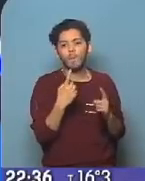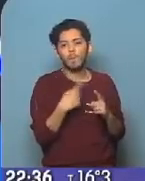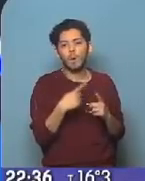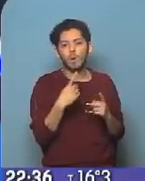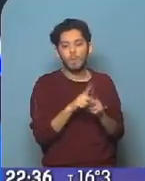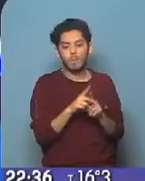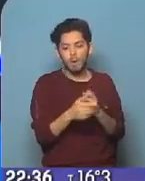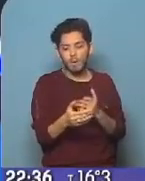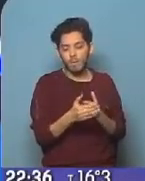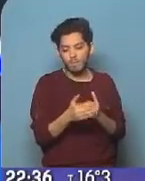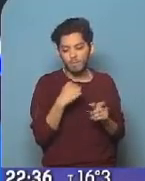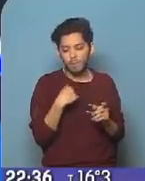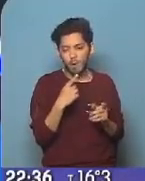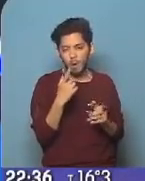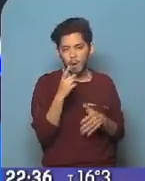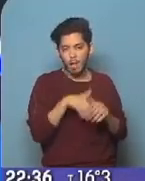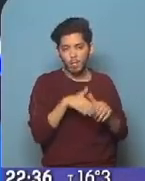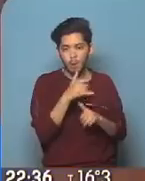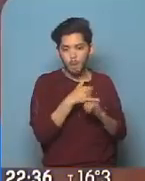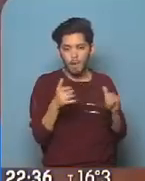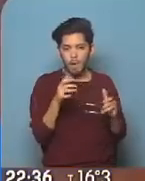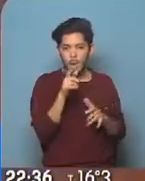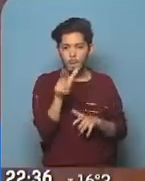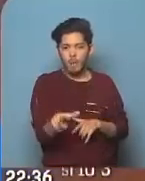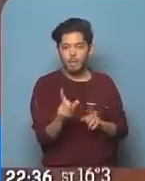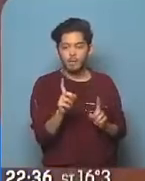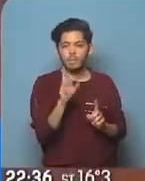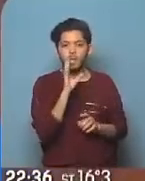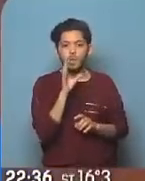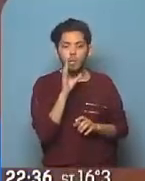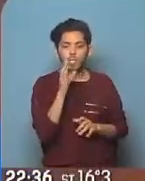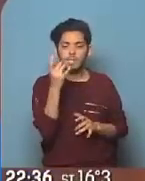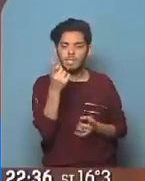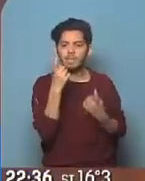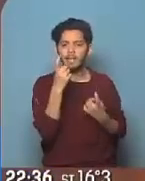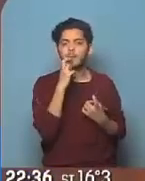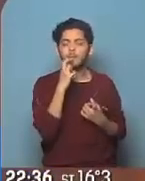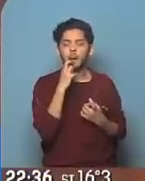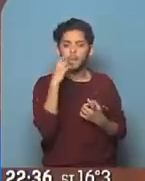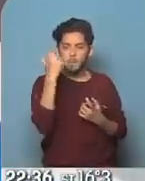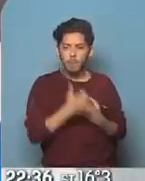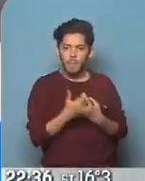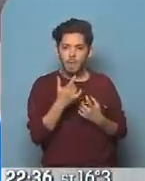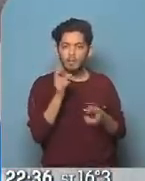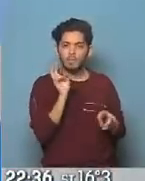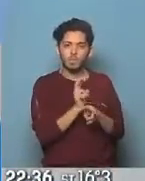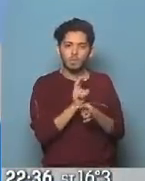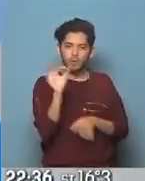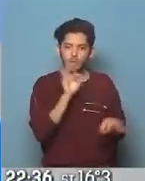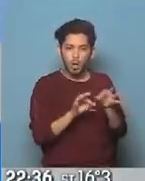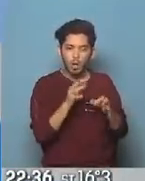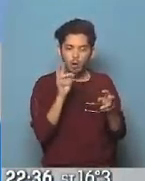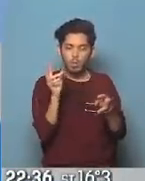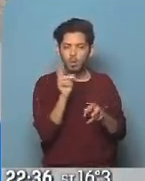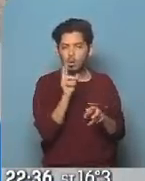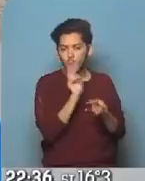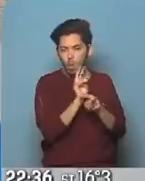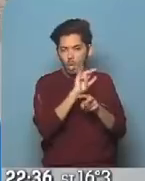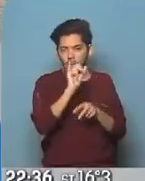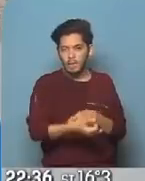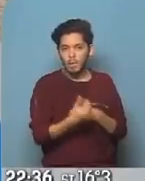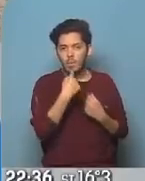de las elecciones de medio término en Estados Unidos. Trump tiene una necesidad, esa estrategia de seguridad nacional lo avala porque dice